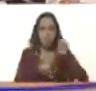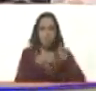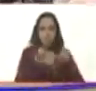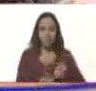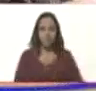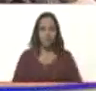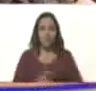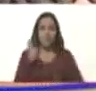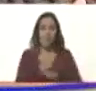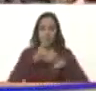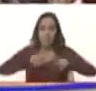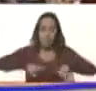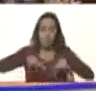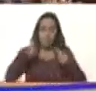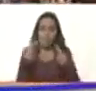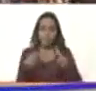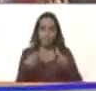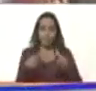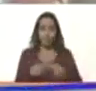que renovar?